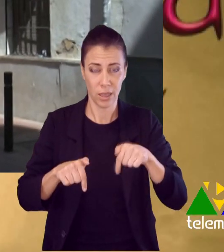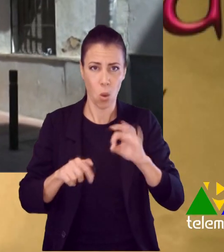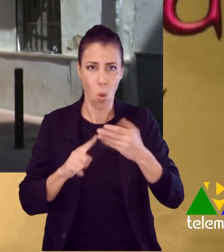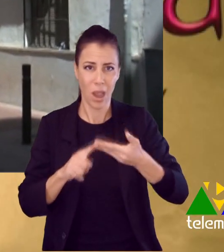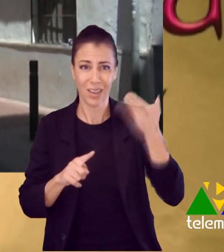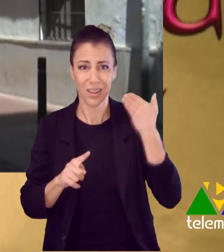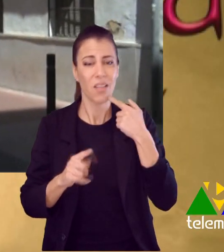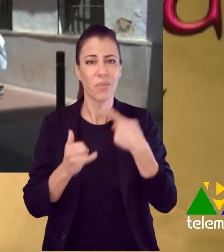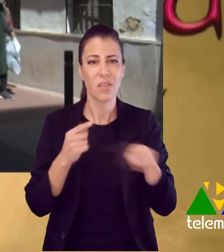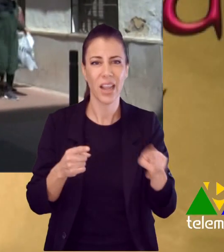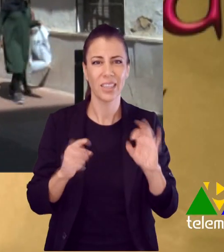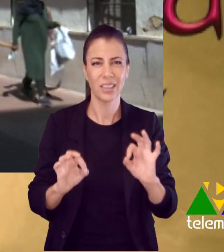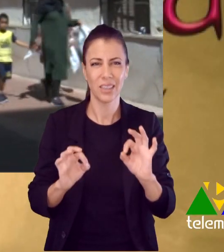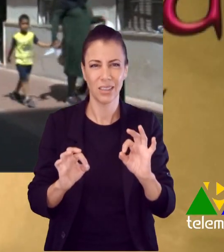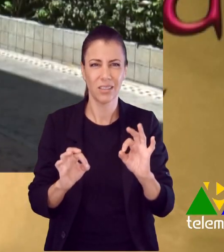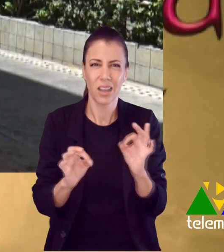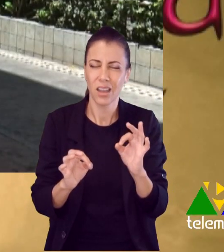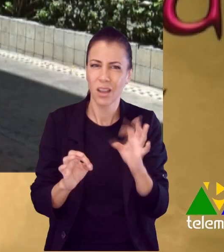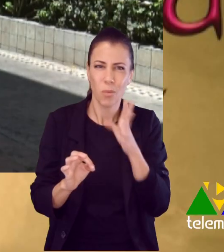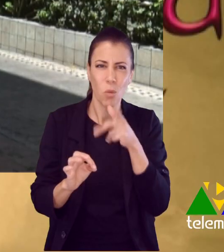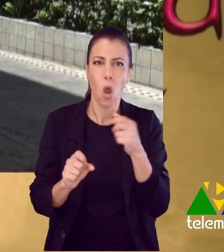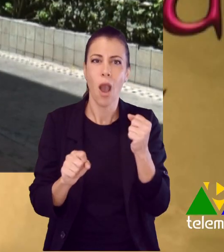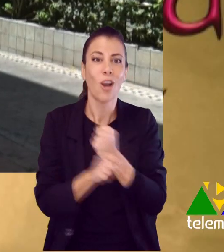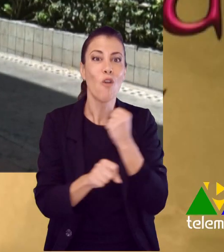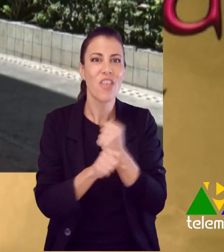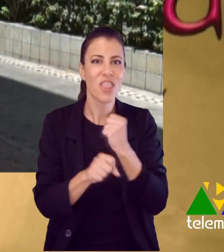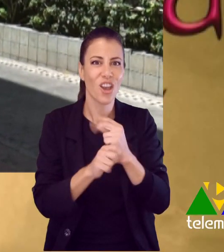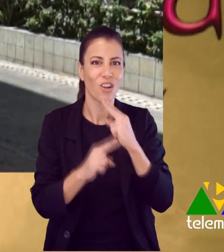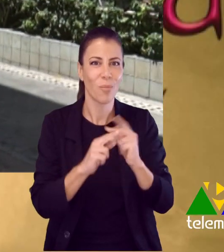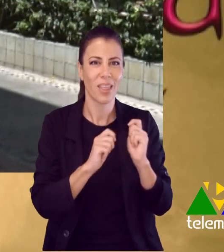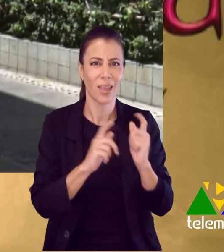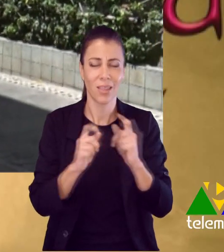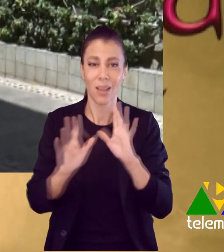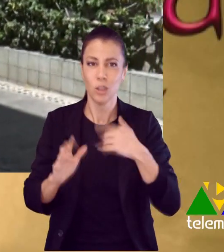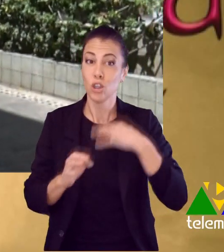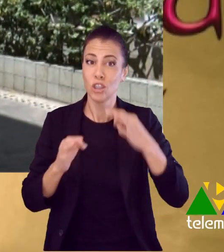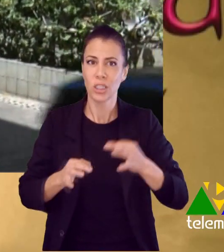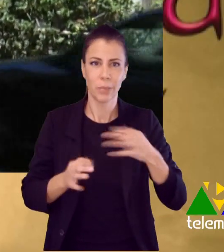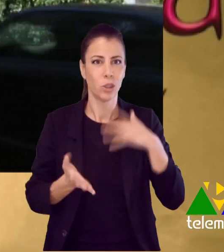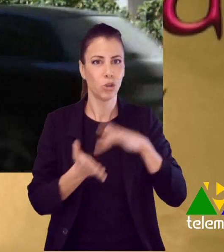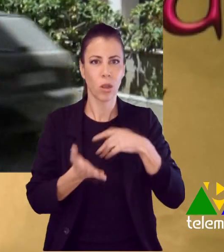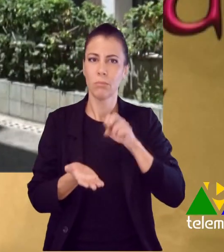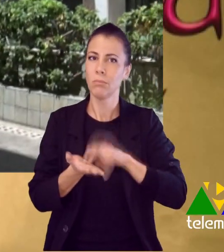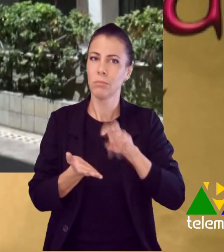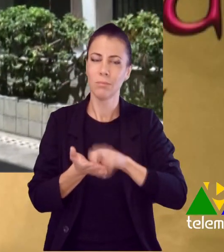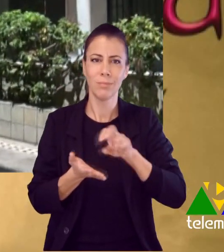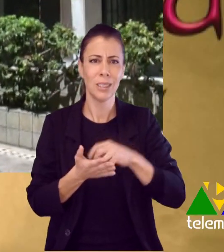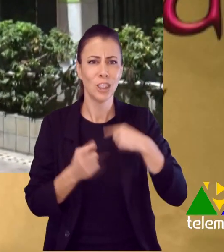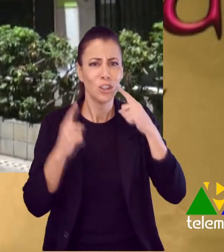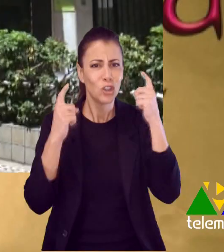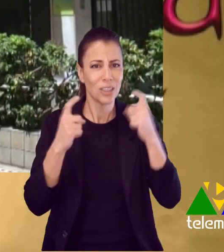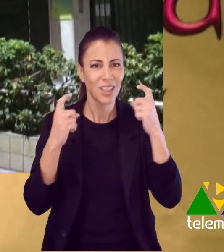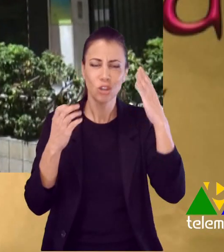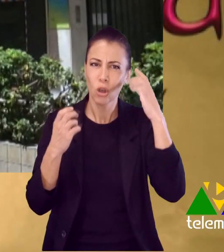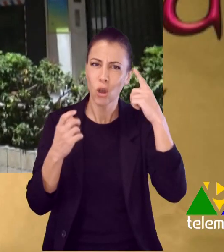con los diferentes oficios, ¿no? Sí, de esa eso es judería. importante. No sé, me evoca que yo cada vez que paso ya por aquí, no sé, me intento como